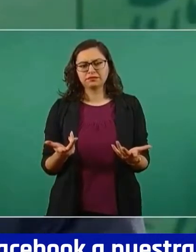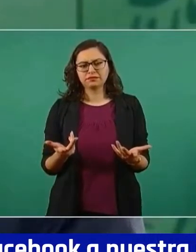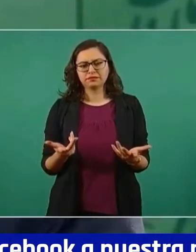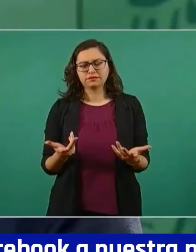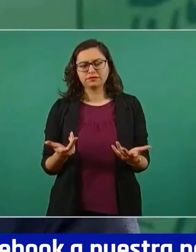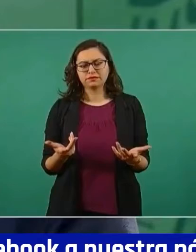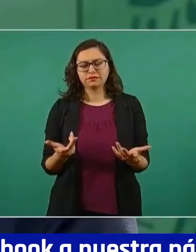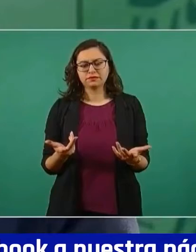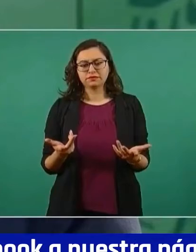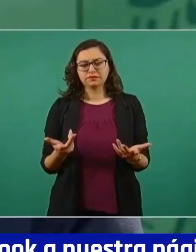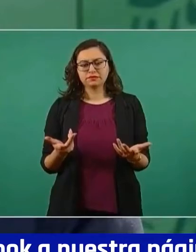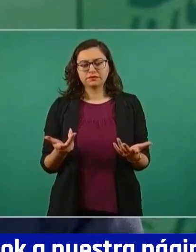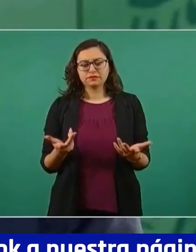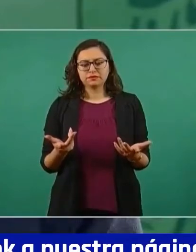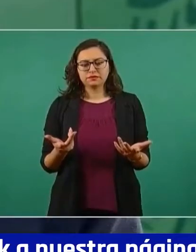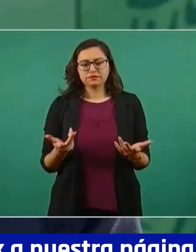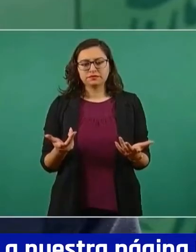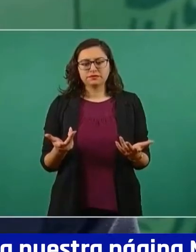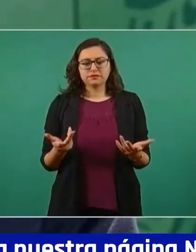hubieron